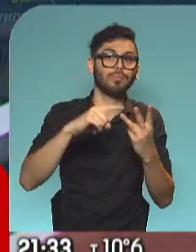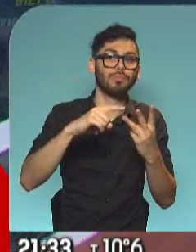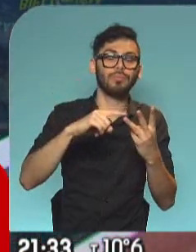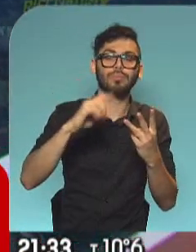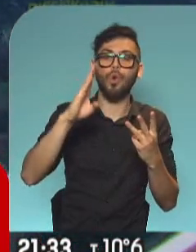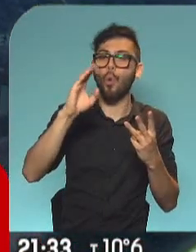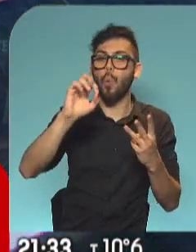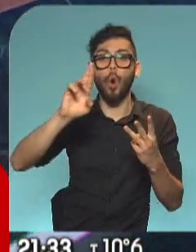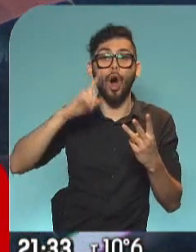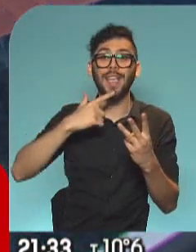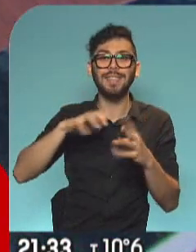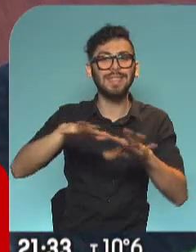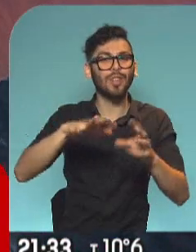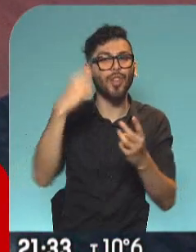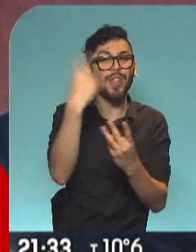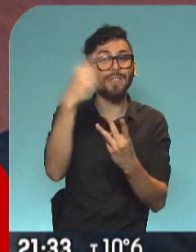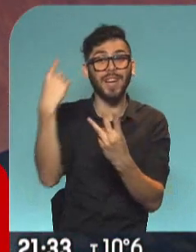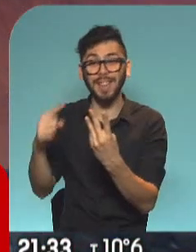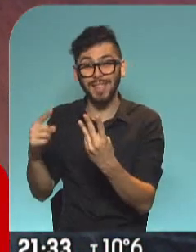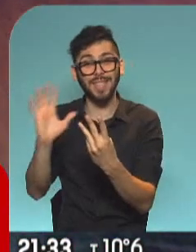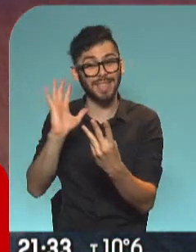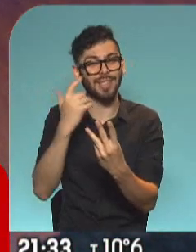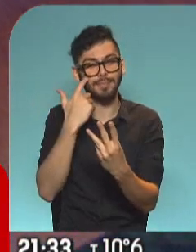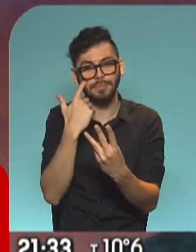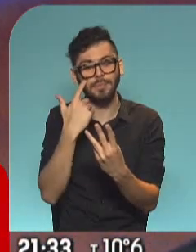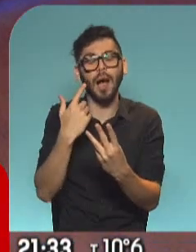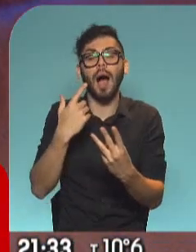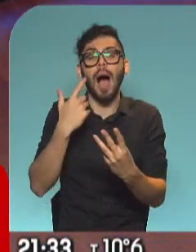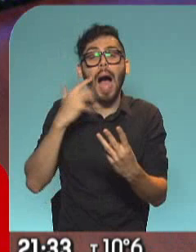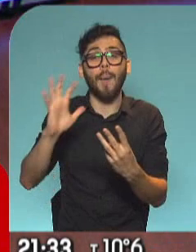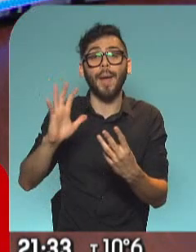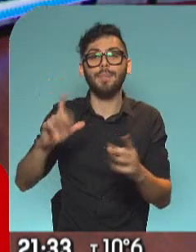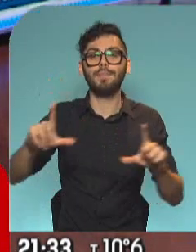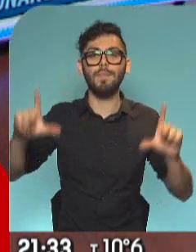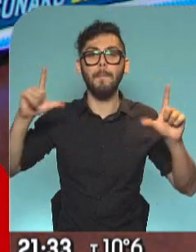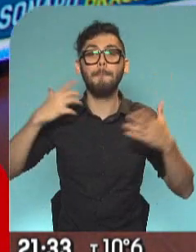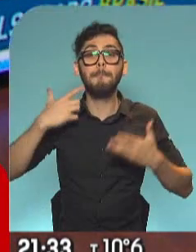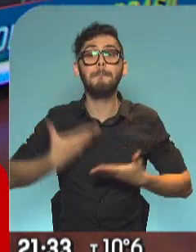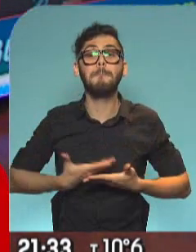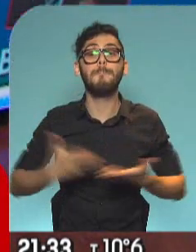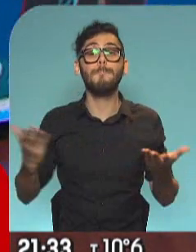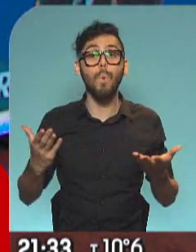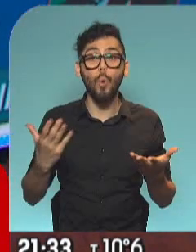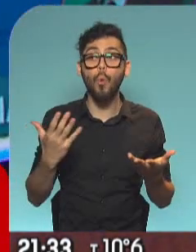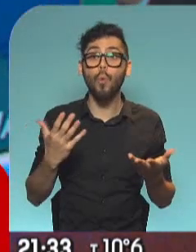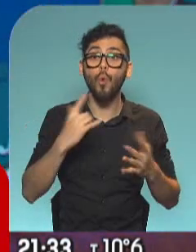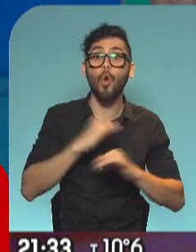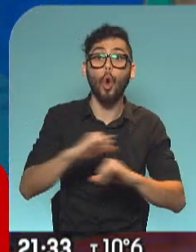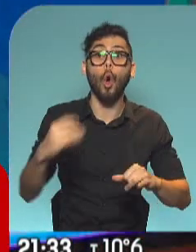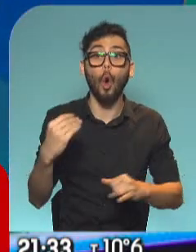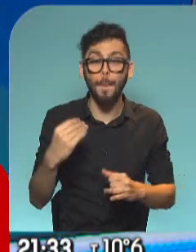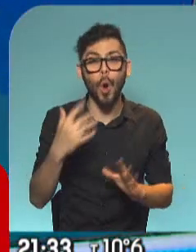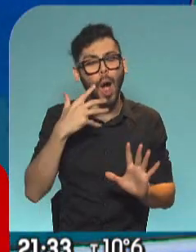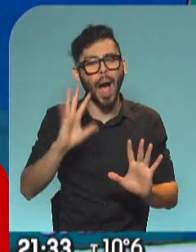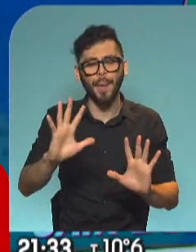es incierto qué camino o qué respuesta o qué mensaje público también dará el presidente estadounidense. Gracias, Aye. Por supuesto